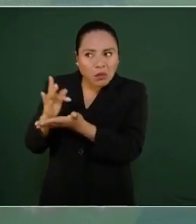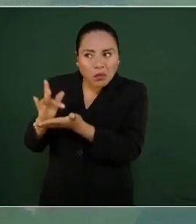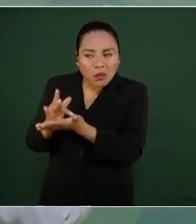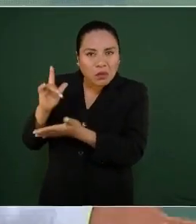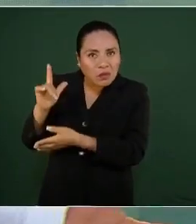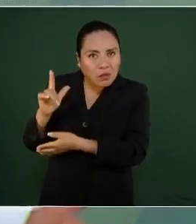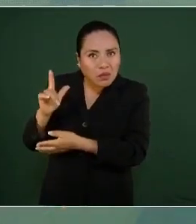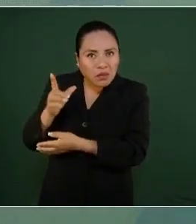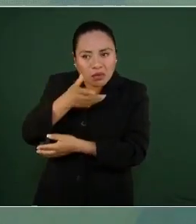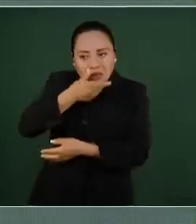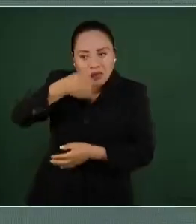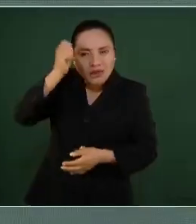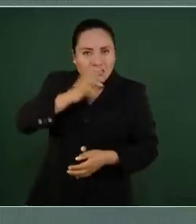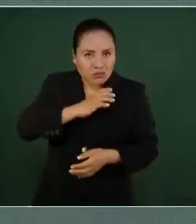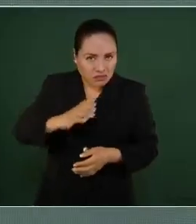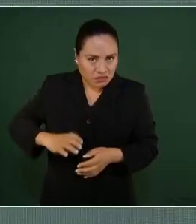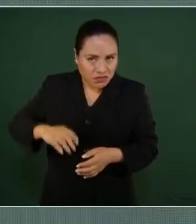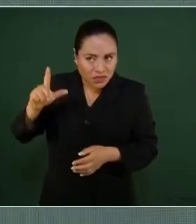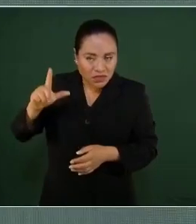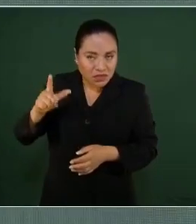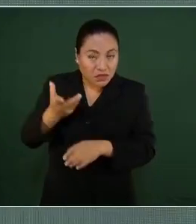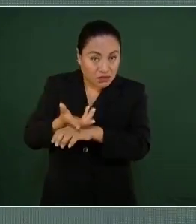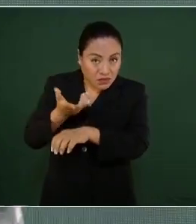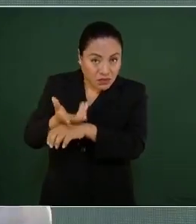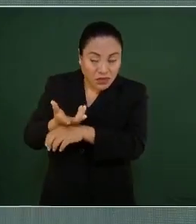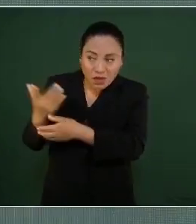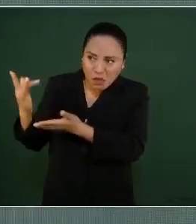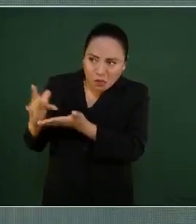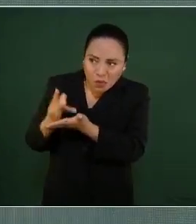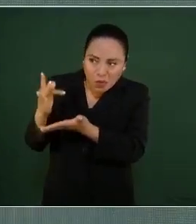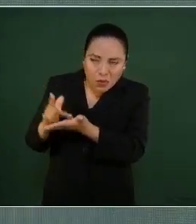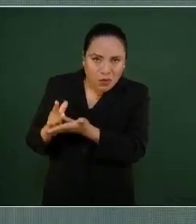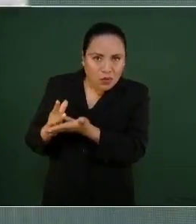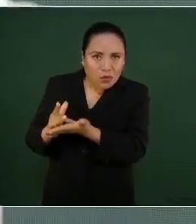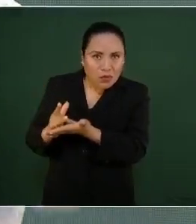si hay un candidato que diga: